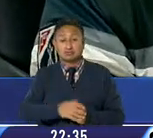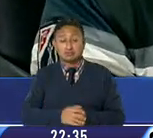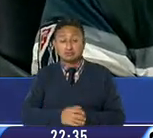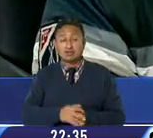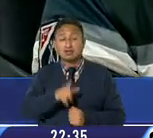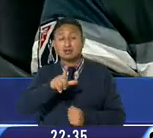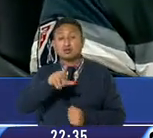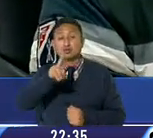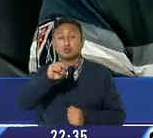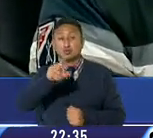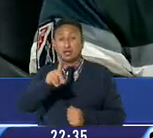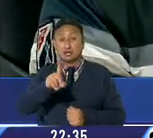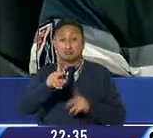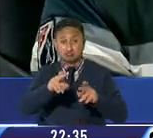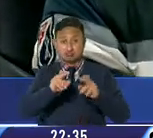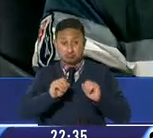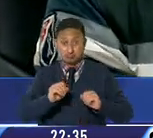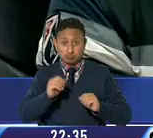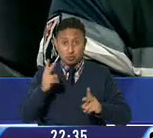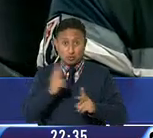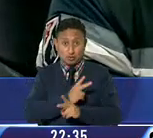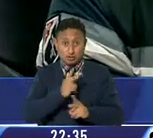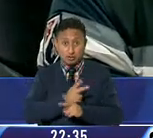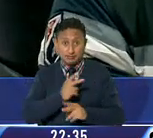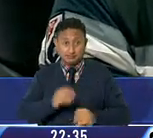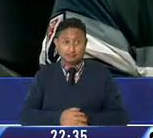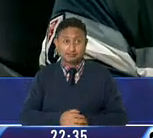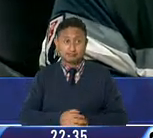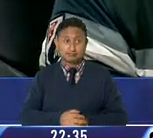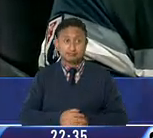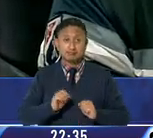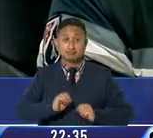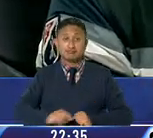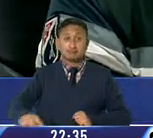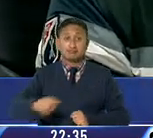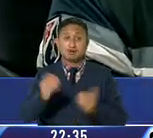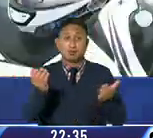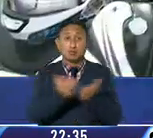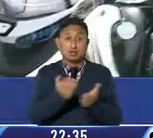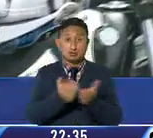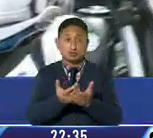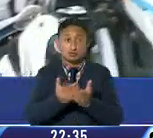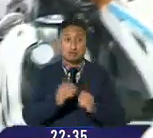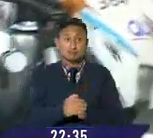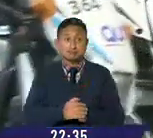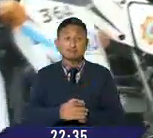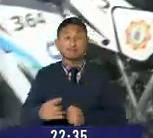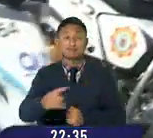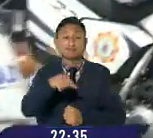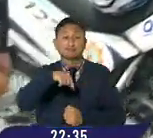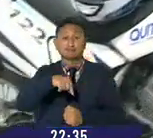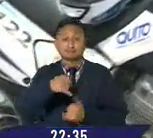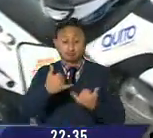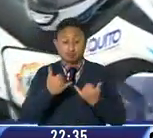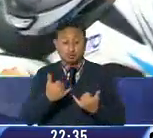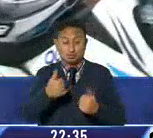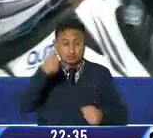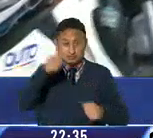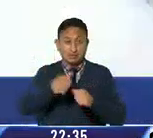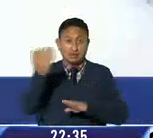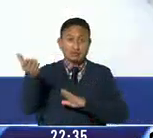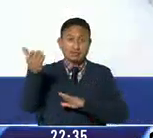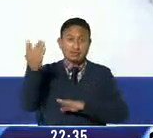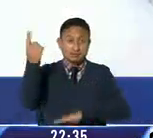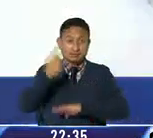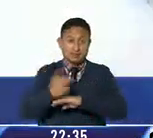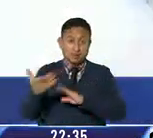también. Realizaremos control de limpia parabrisas, de basura en el espacio público. Tomando en cuenta la conmemoración del Día de Difuntos, la